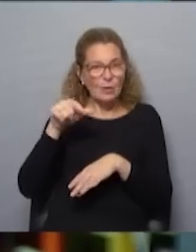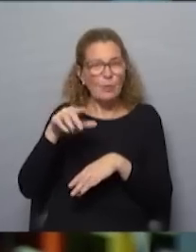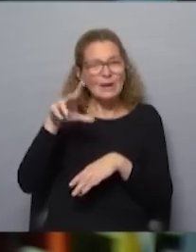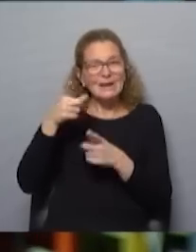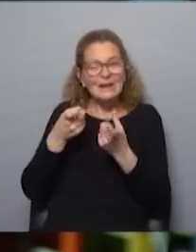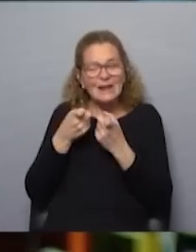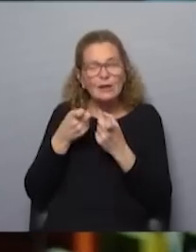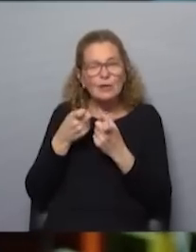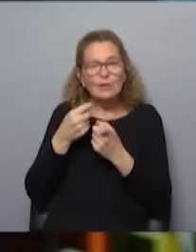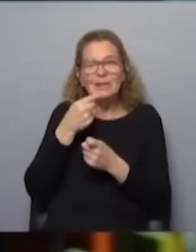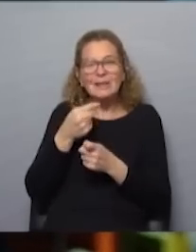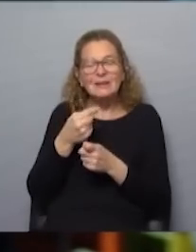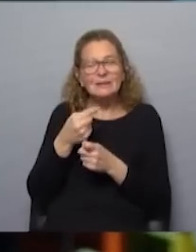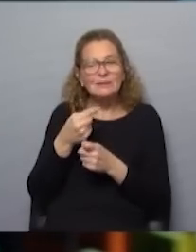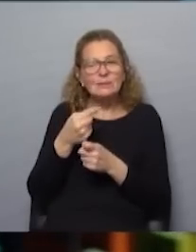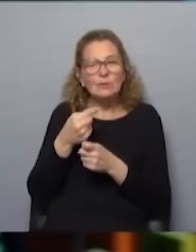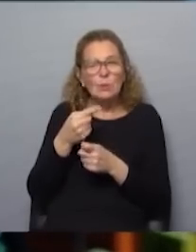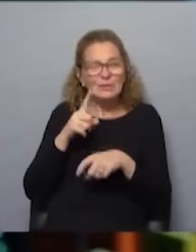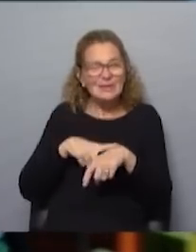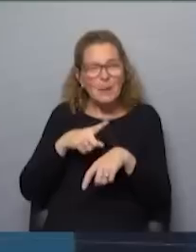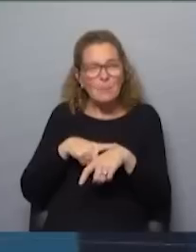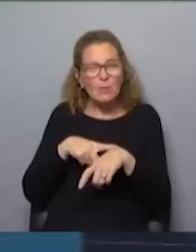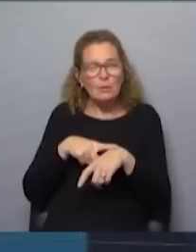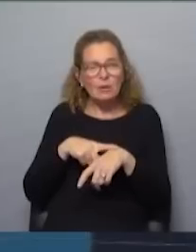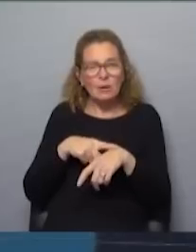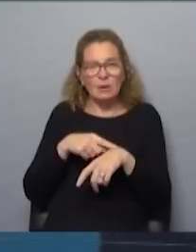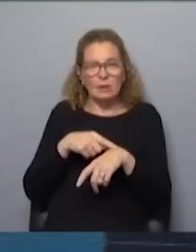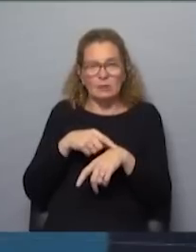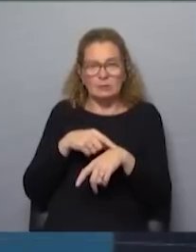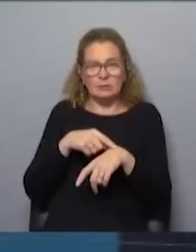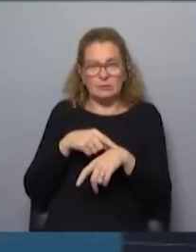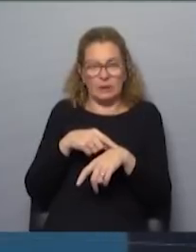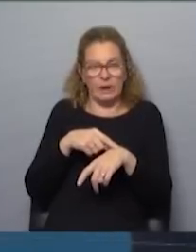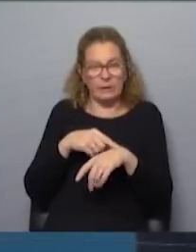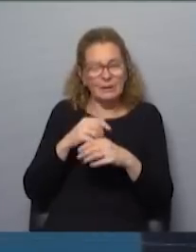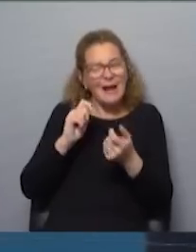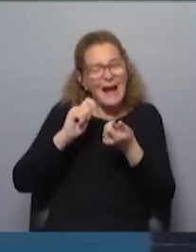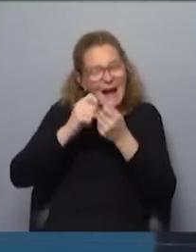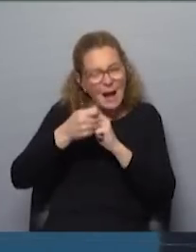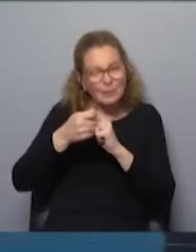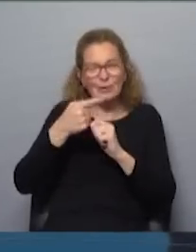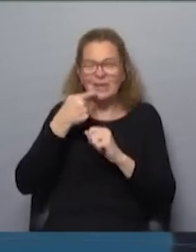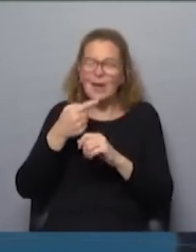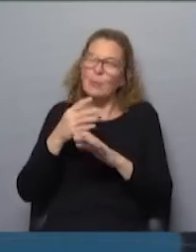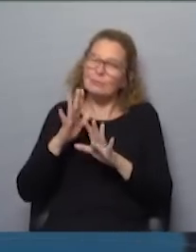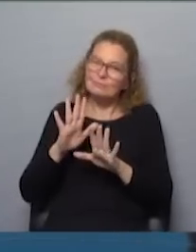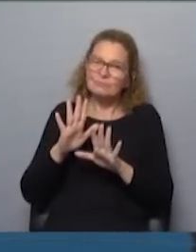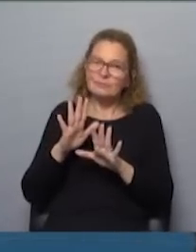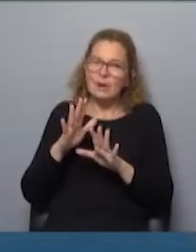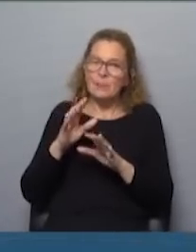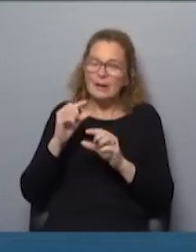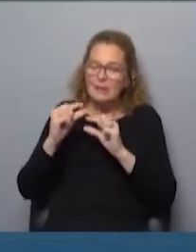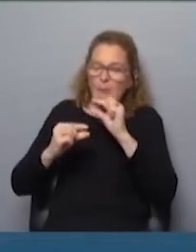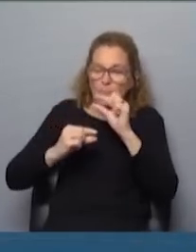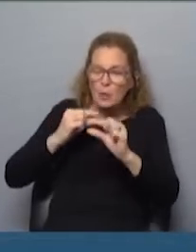plazo de digamos de transición si se quiere para que paulatinamente